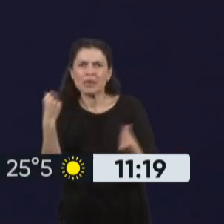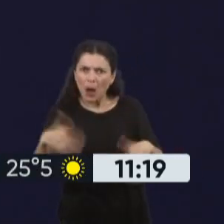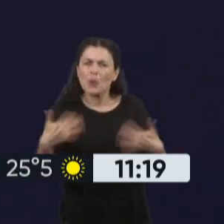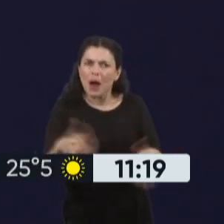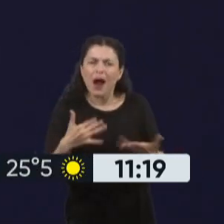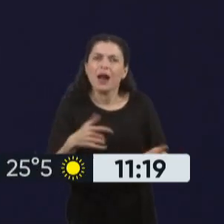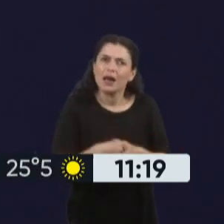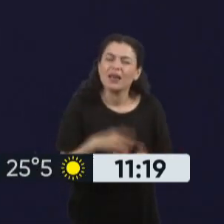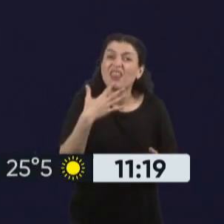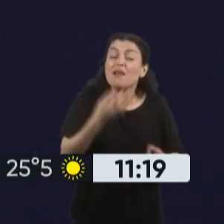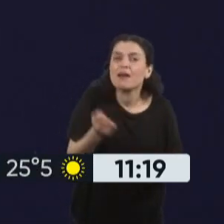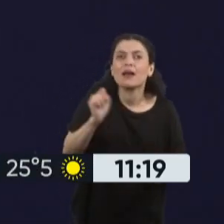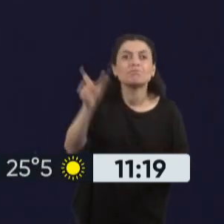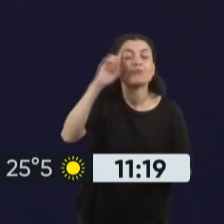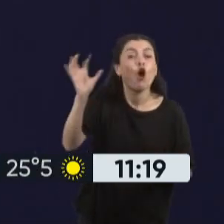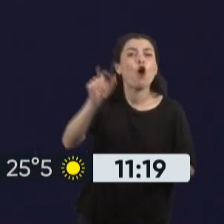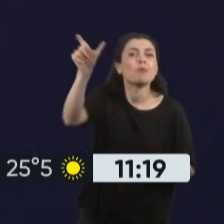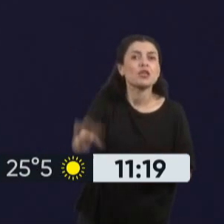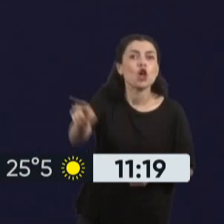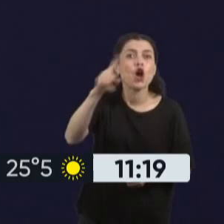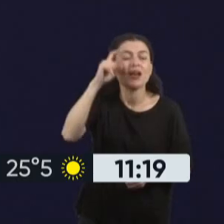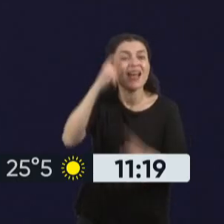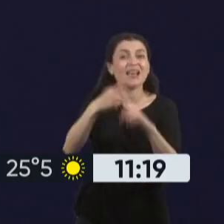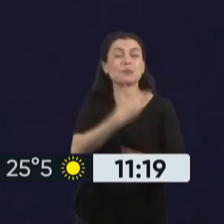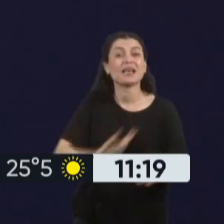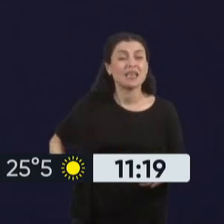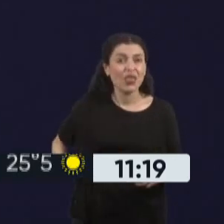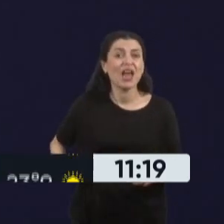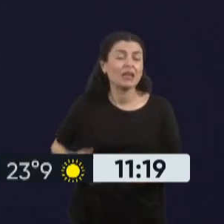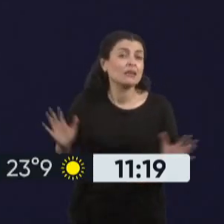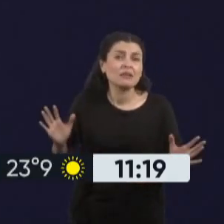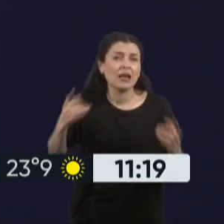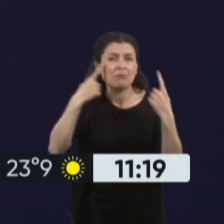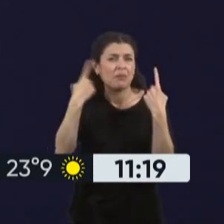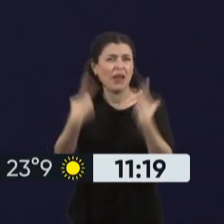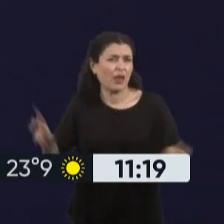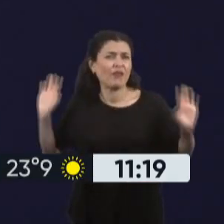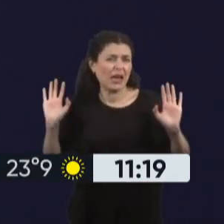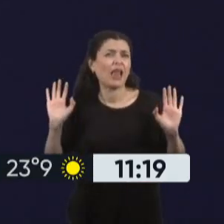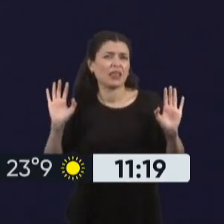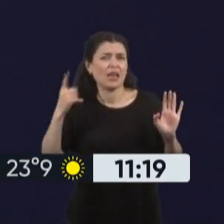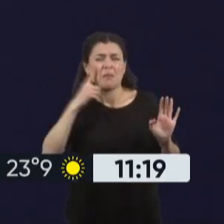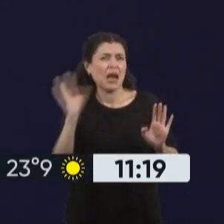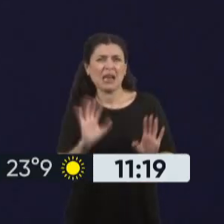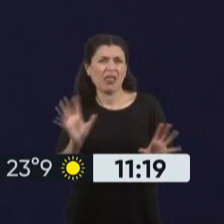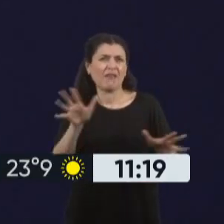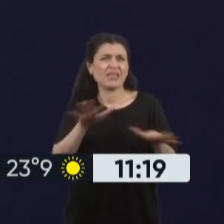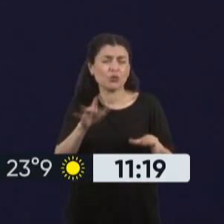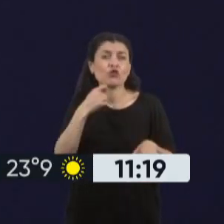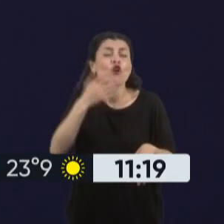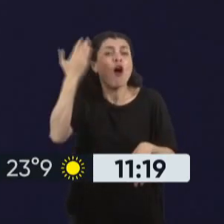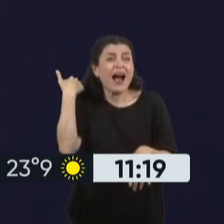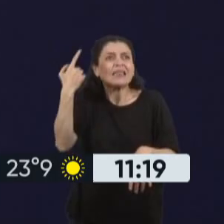parece que es un comentario que dista de la realidad de la Argentina. Tenía entendido que el